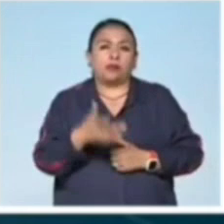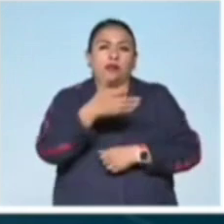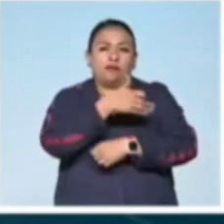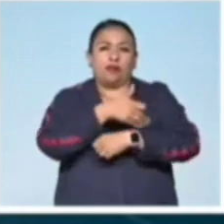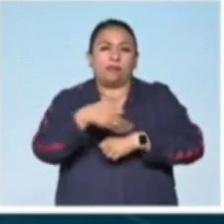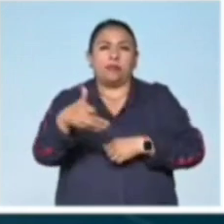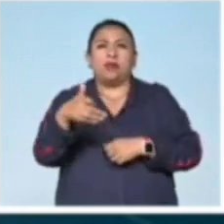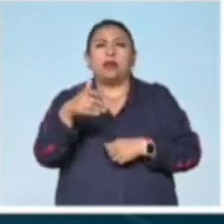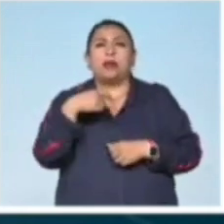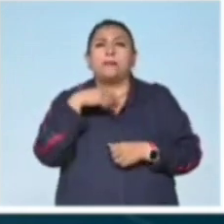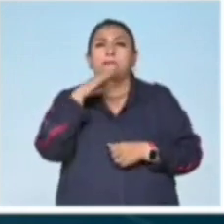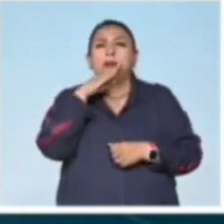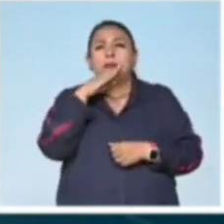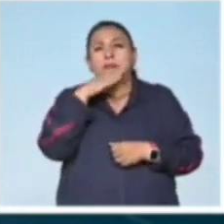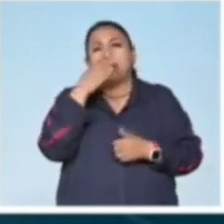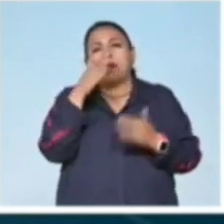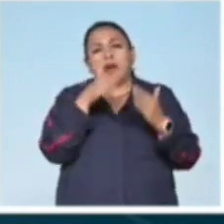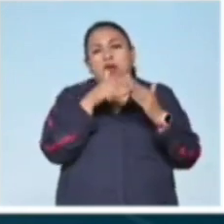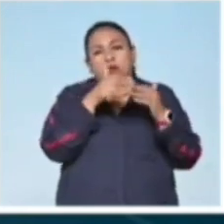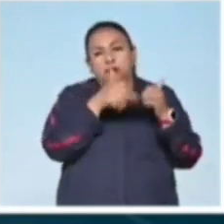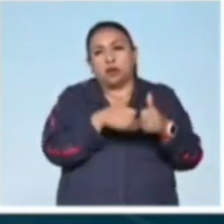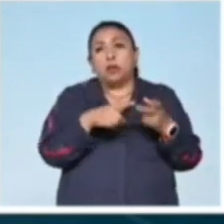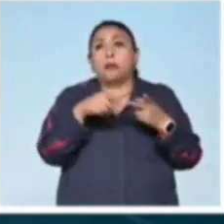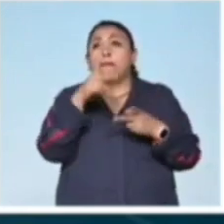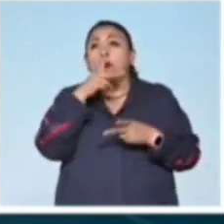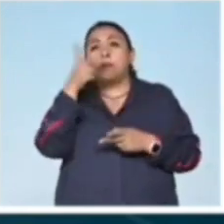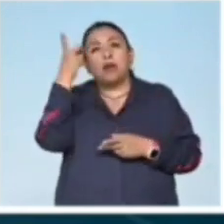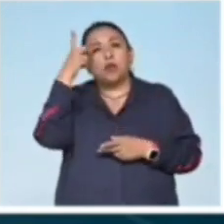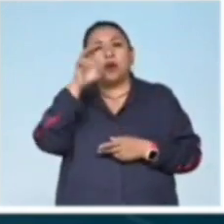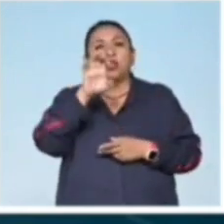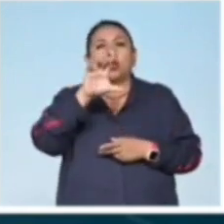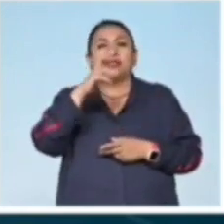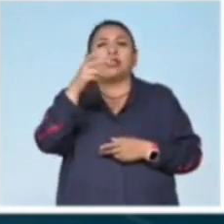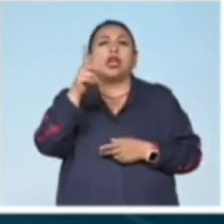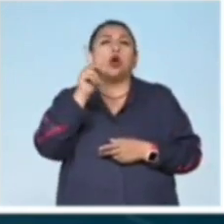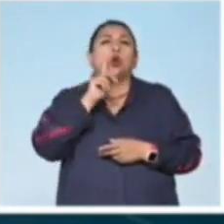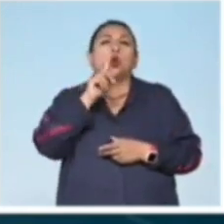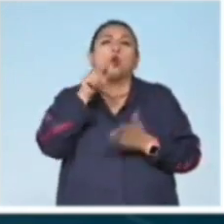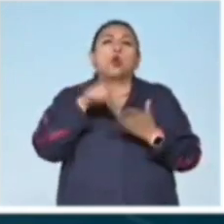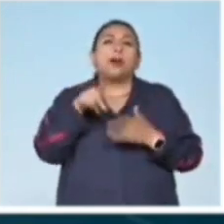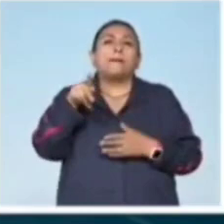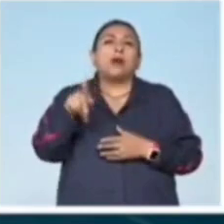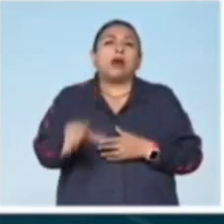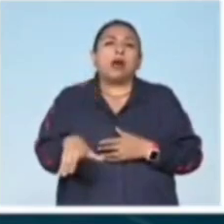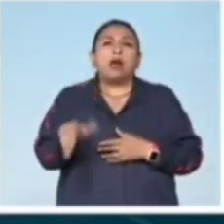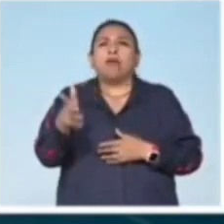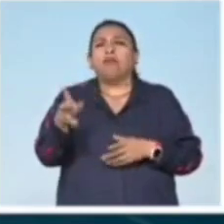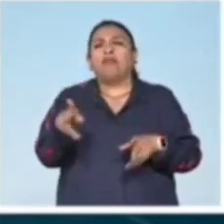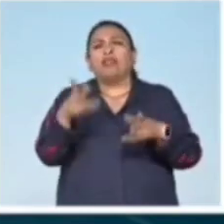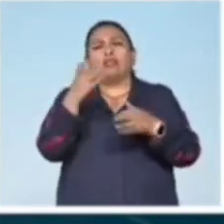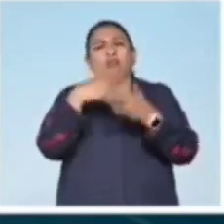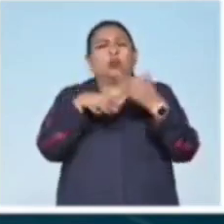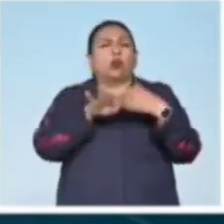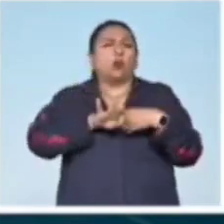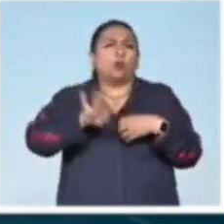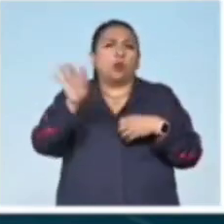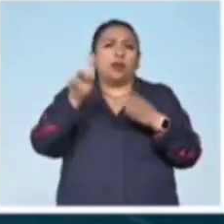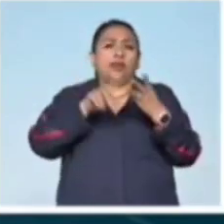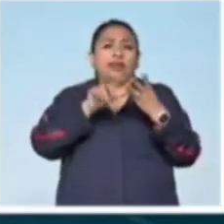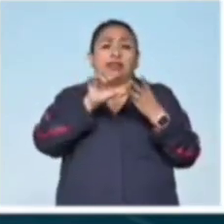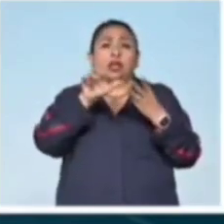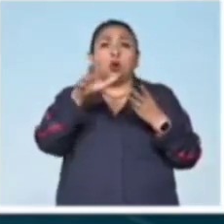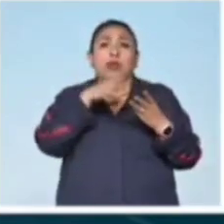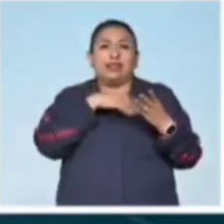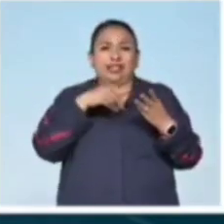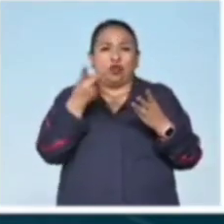Una familia, la madre ama de casa, el padre dueño del Chicago, un prostíbulo en donde se comercializa todo lo que se pueda, y Saúl,